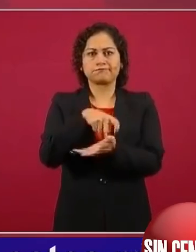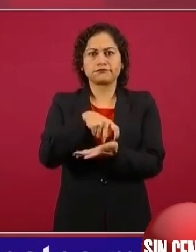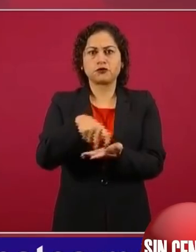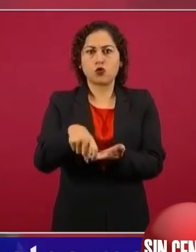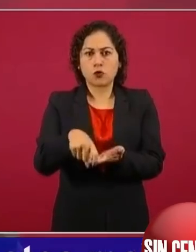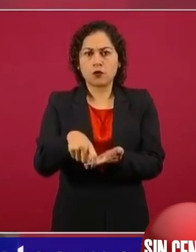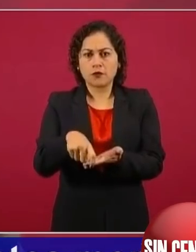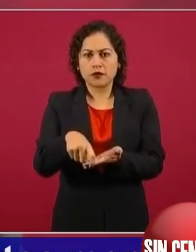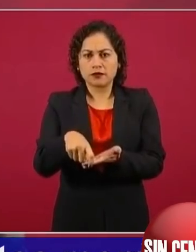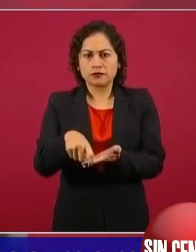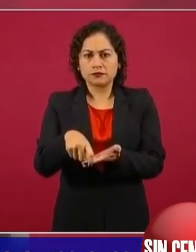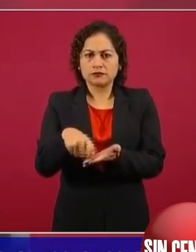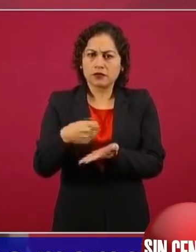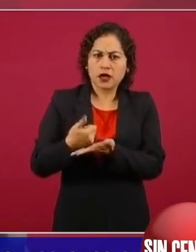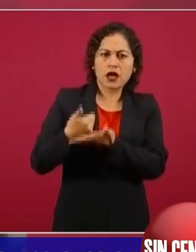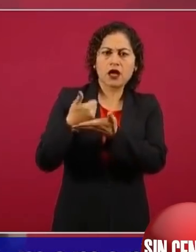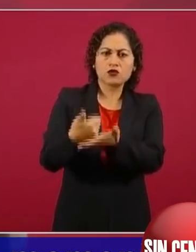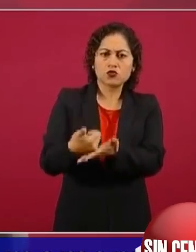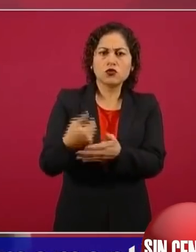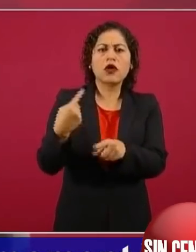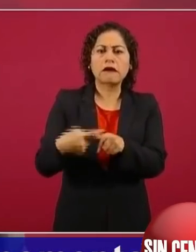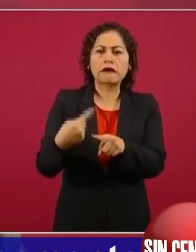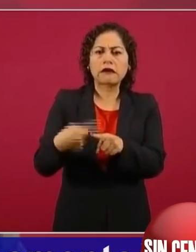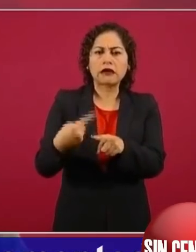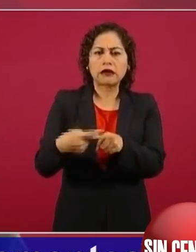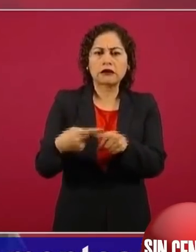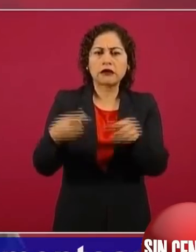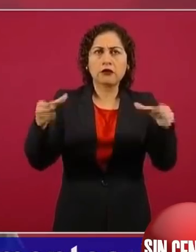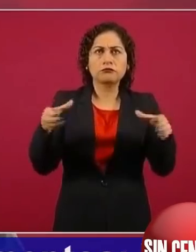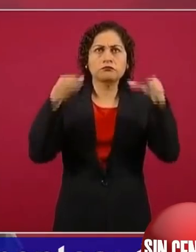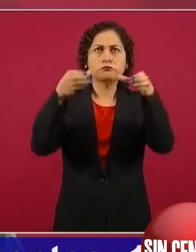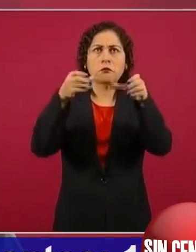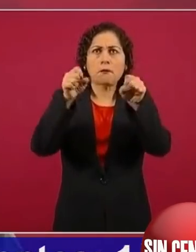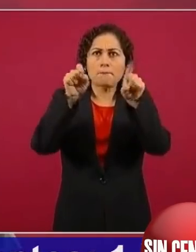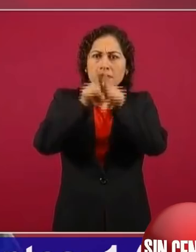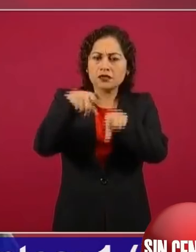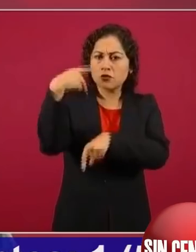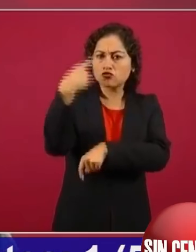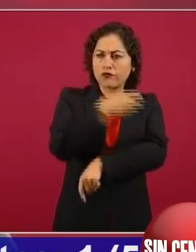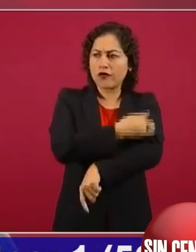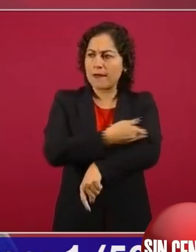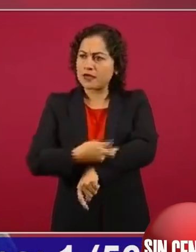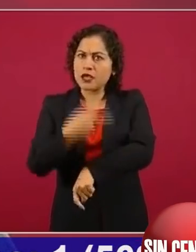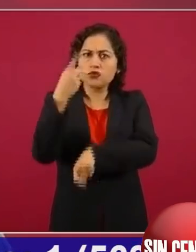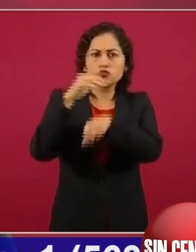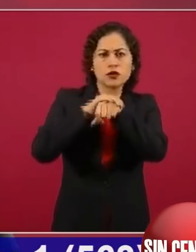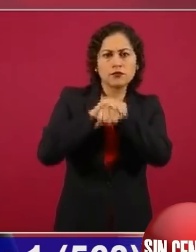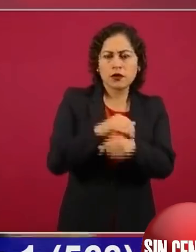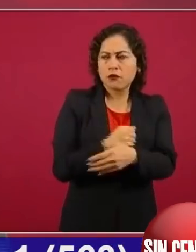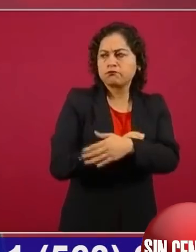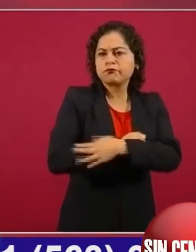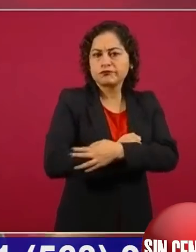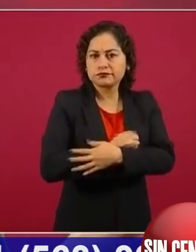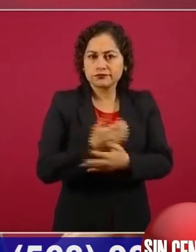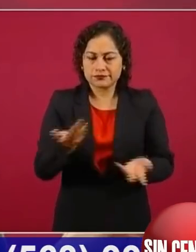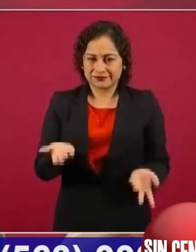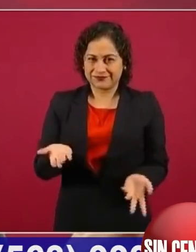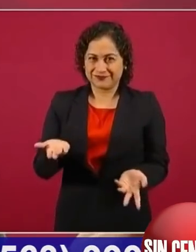a los allegados al régimen. Entonces, por eso dicen, vamos a